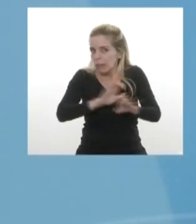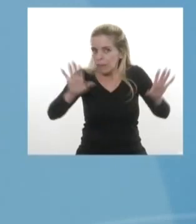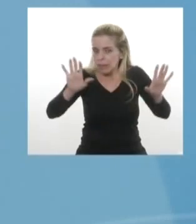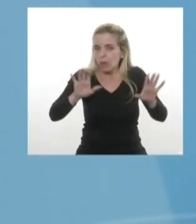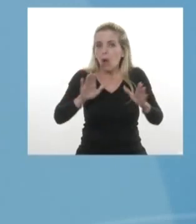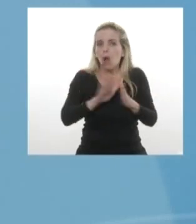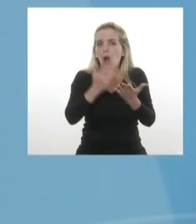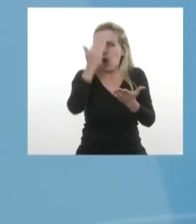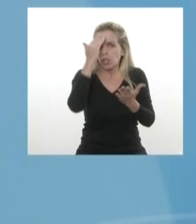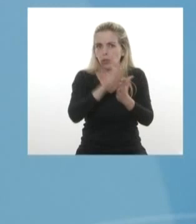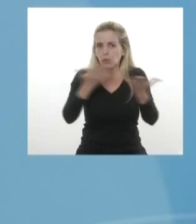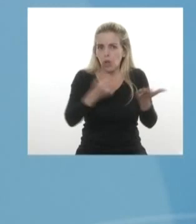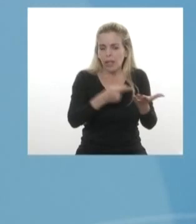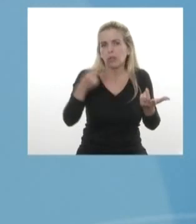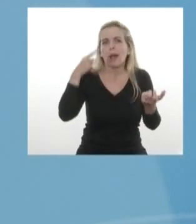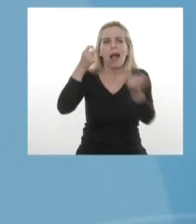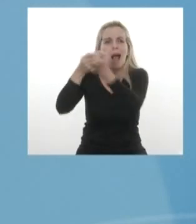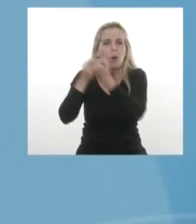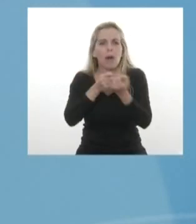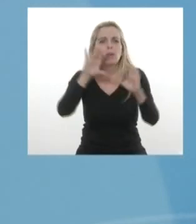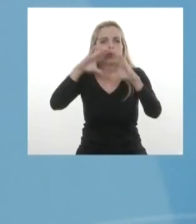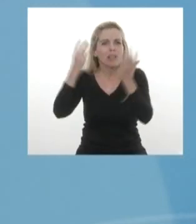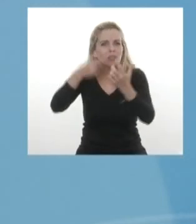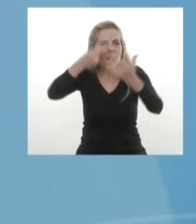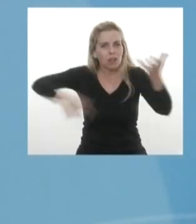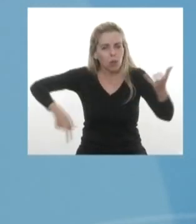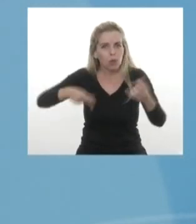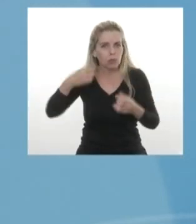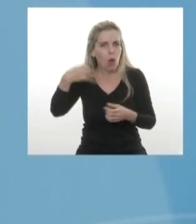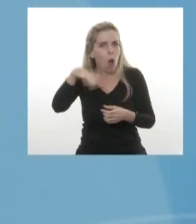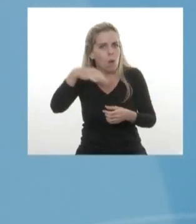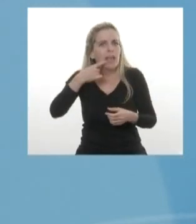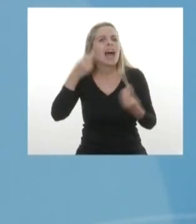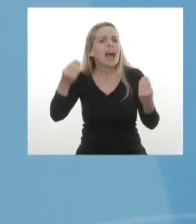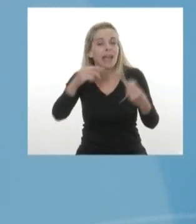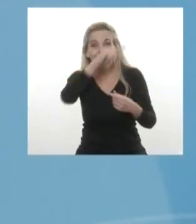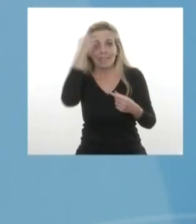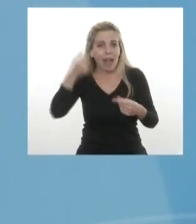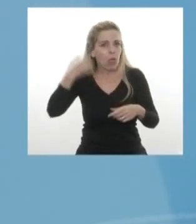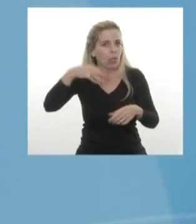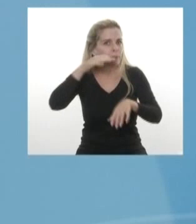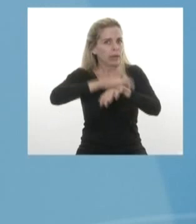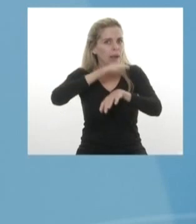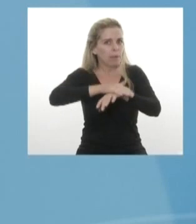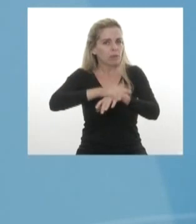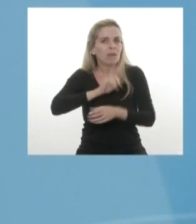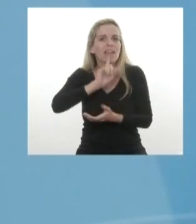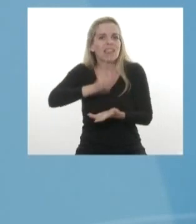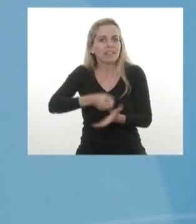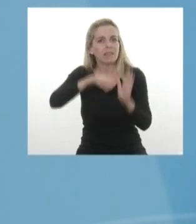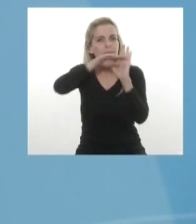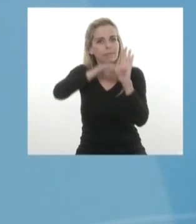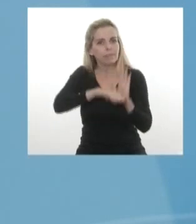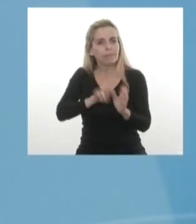Constitución Nacional y los tratados internacionales obligan al Estado argentino a tomar medidas para proteger a